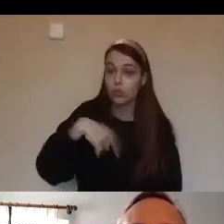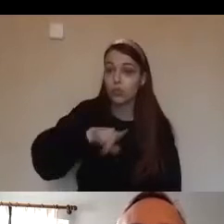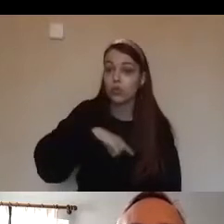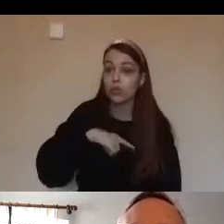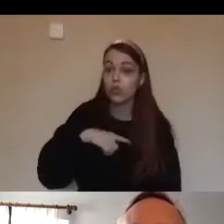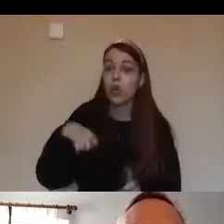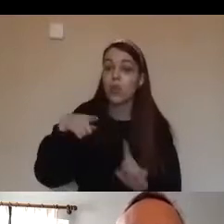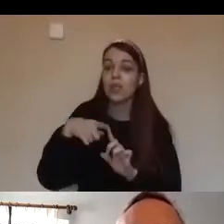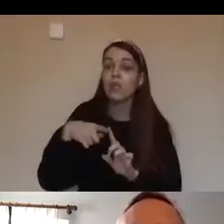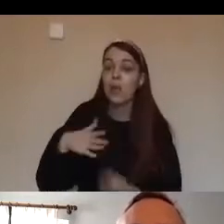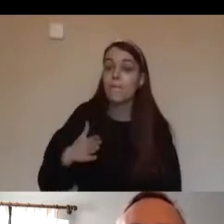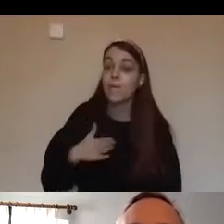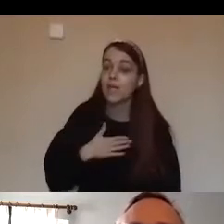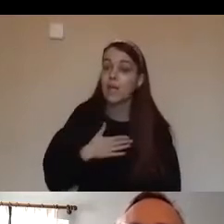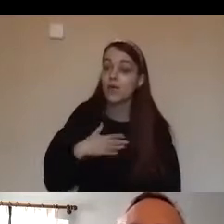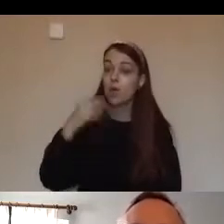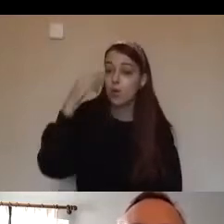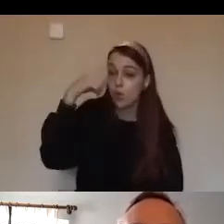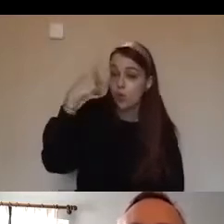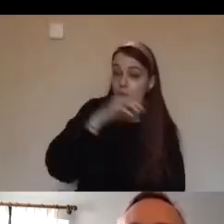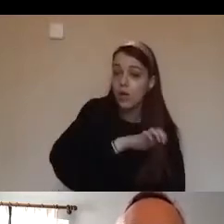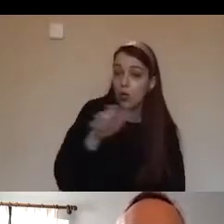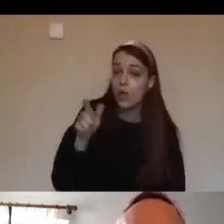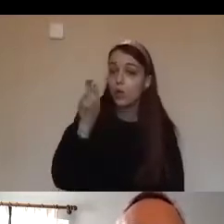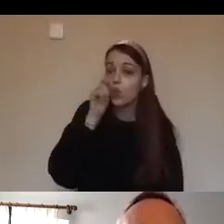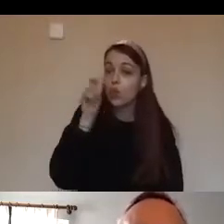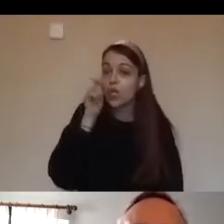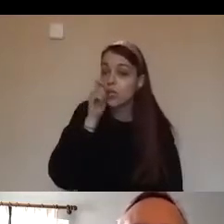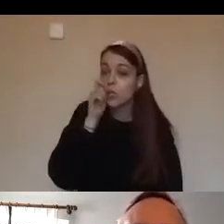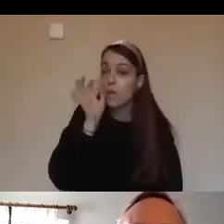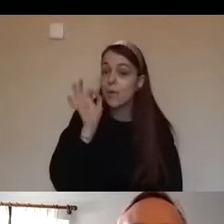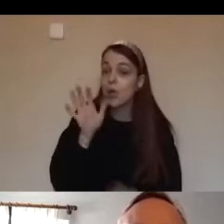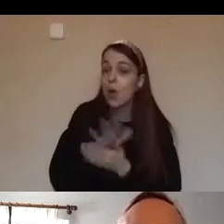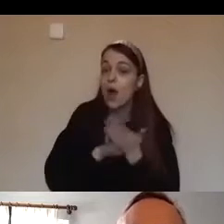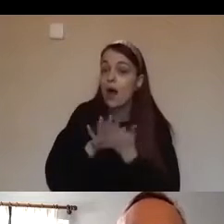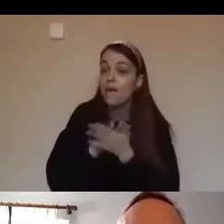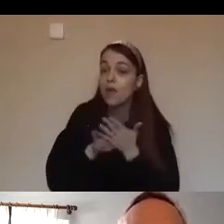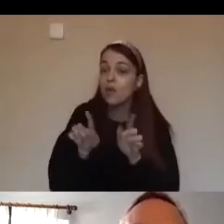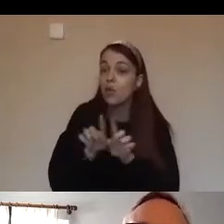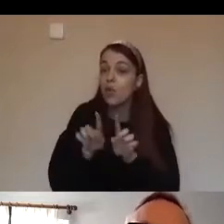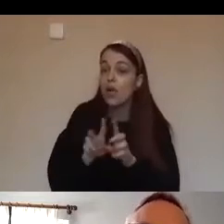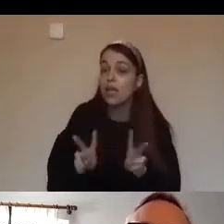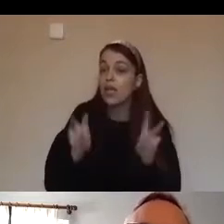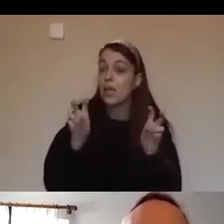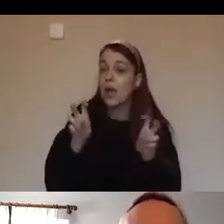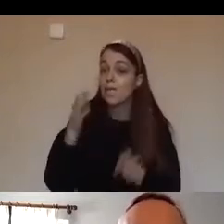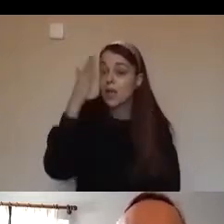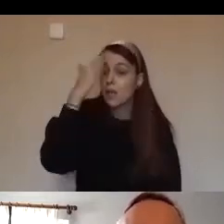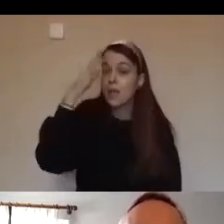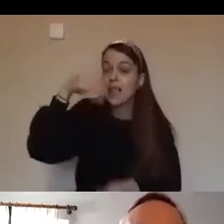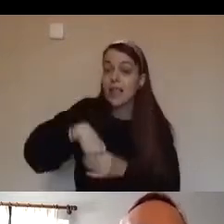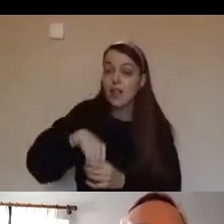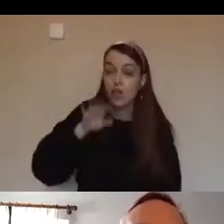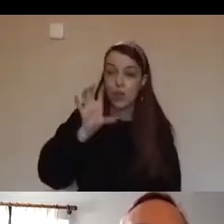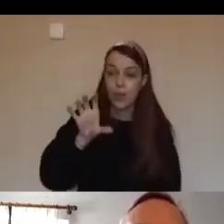el patrimonio cultural y en el turismo como un tema principalmente local, porque tenemos que pensar en